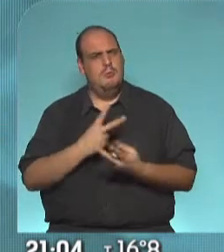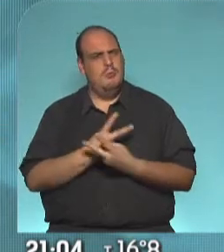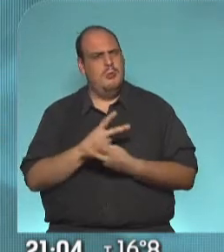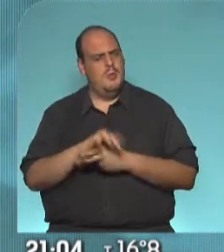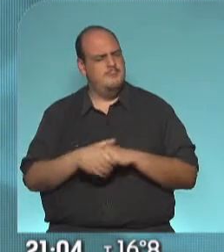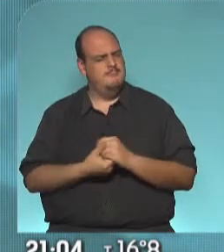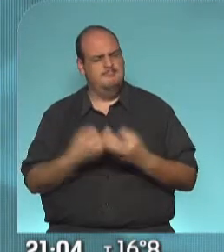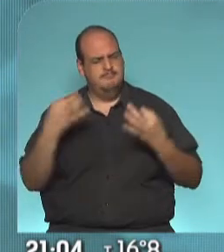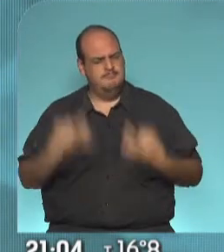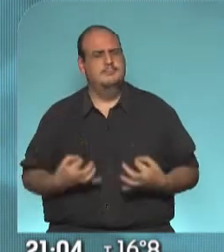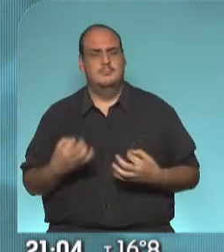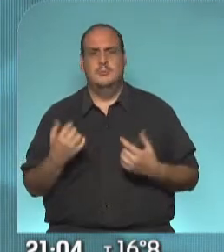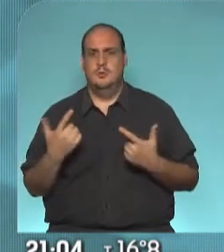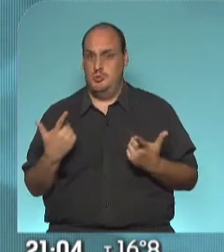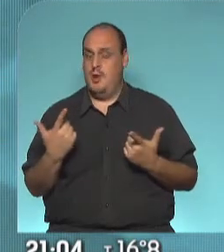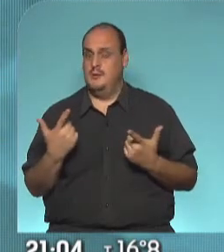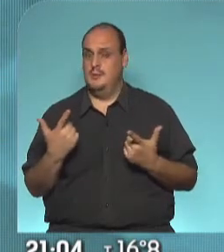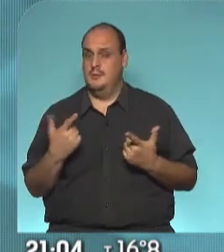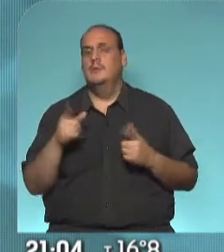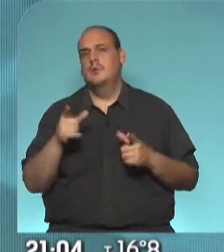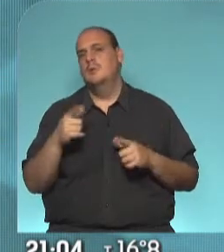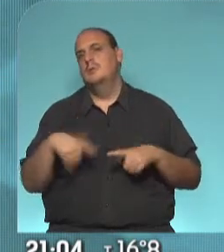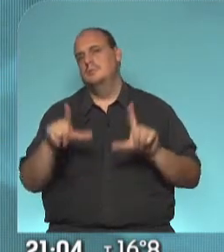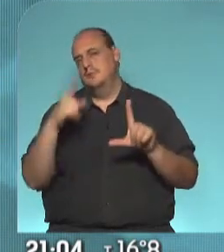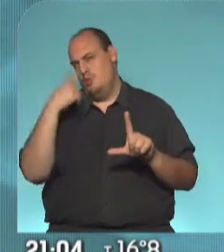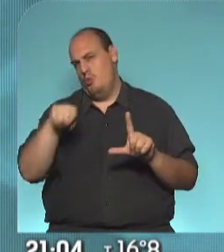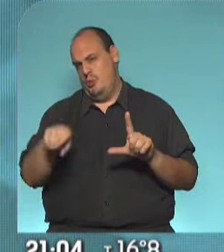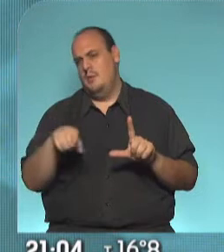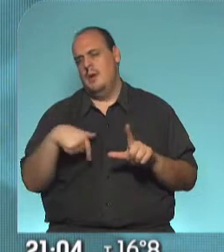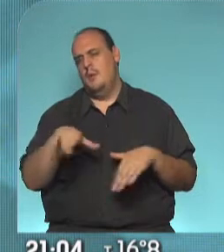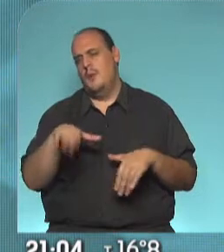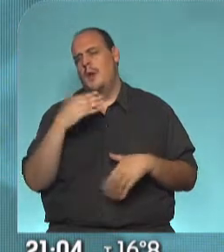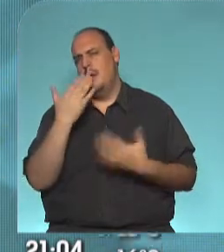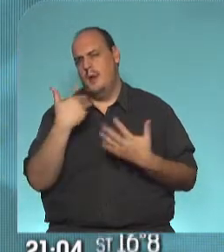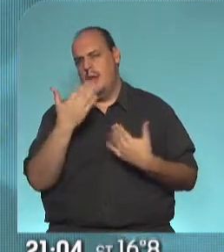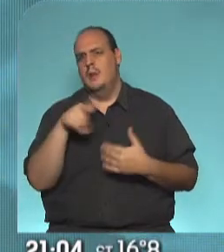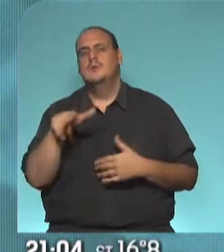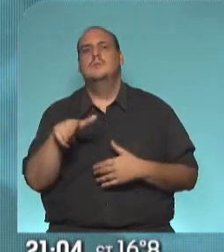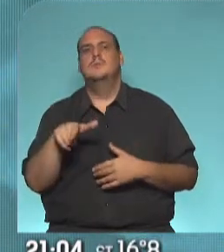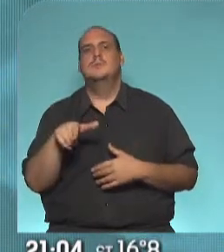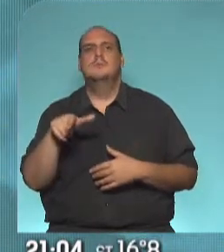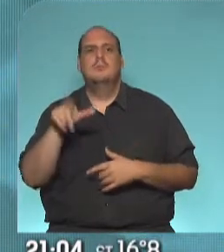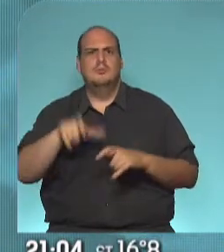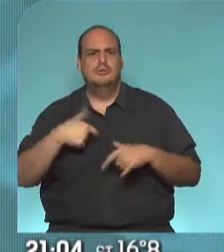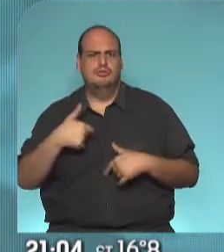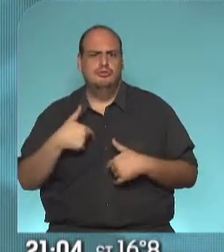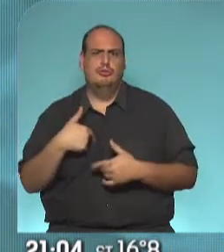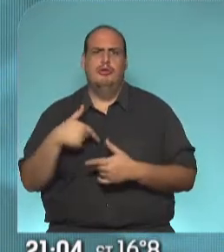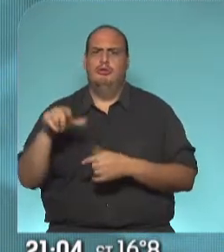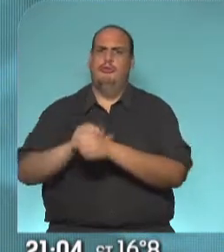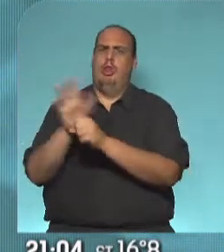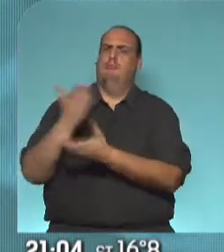que es sobre lo que vamos a hablar al final de la última charla que tengamos, vamos a ir hablando de cuáles son las conductas de prevención que hay que tener